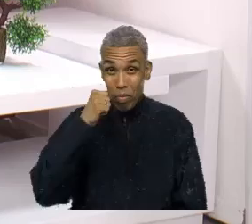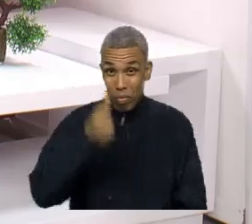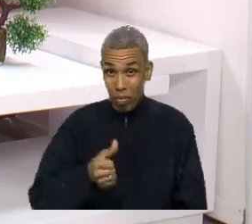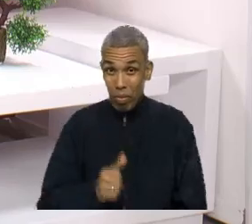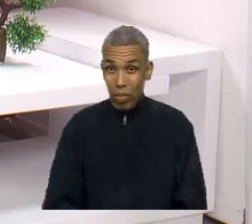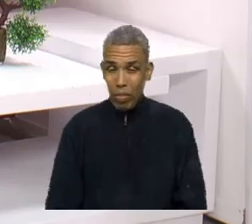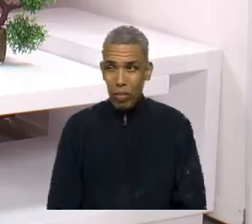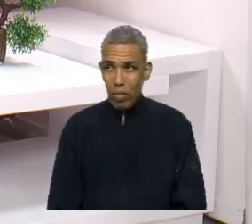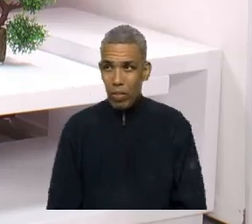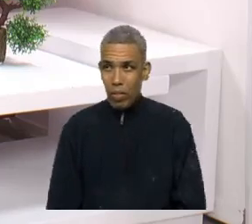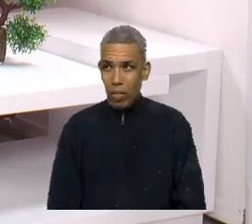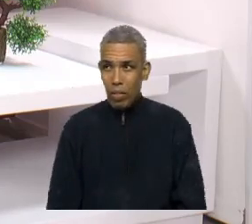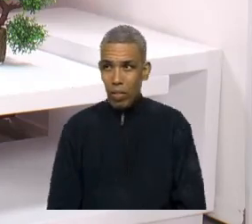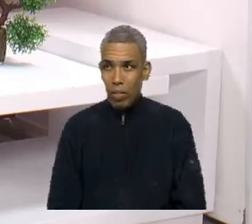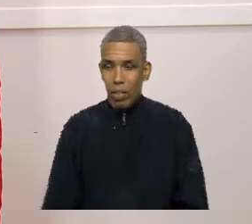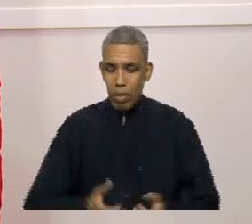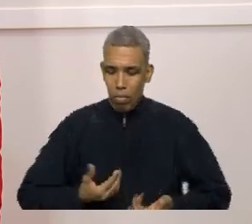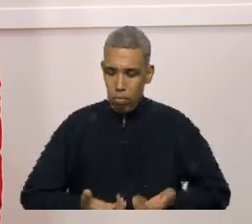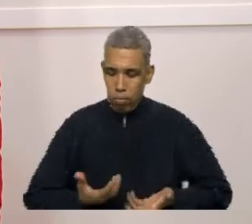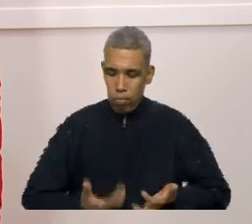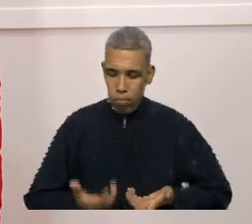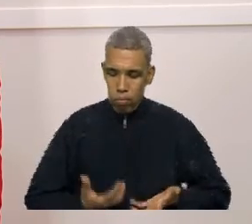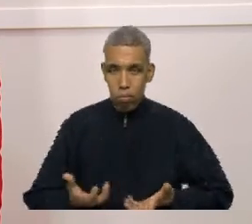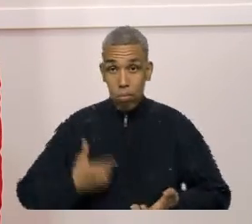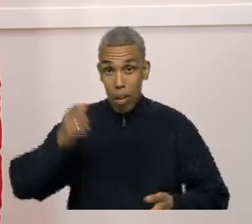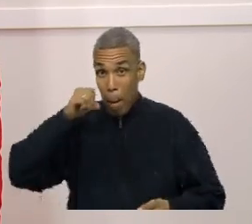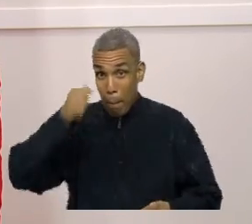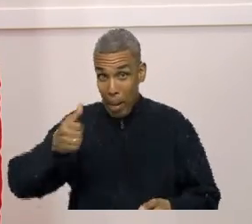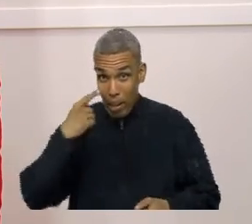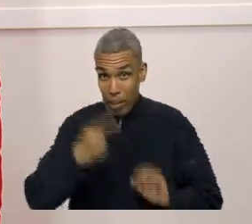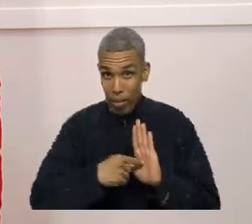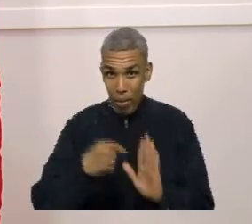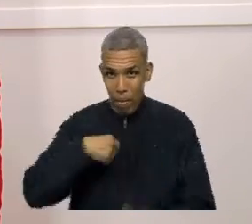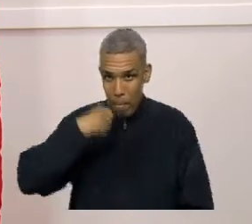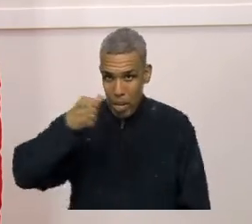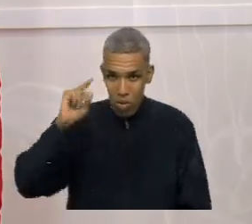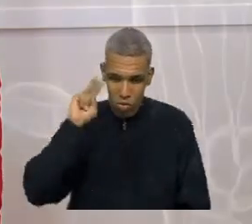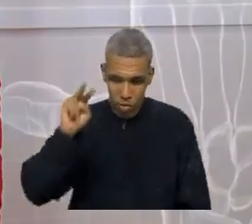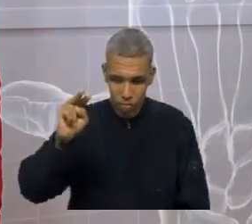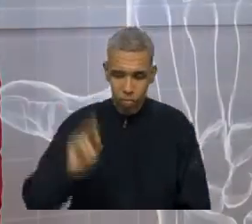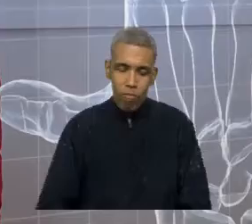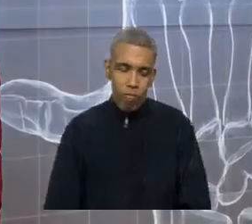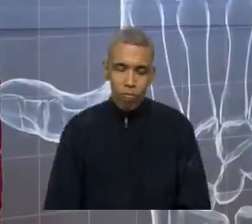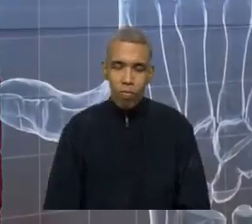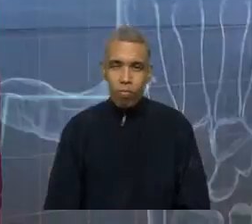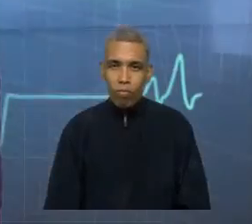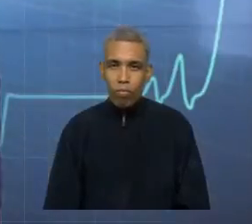a pedir de boca, perdón, y los lunes y martes, primero la salud. Nos vemos en una próxima oportunidad.